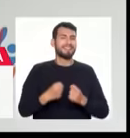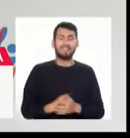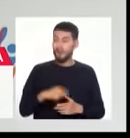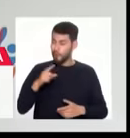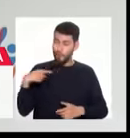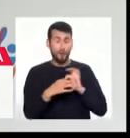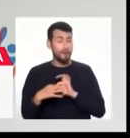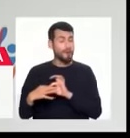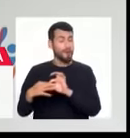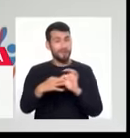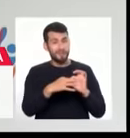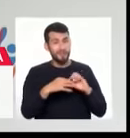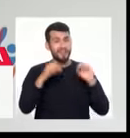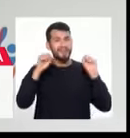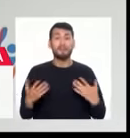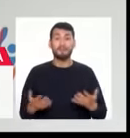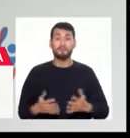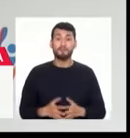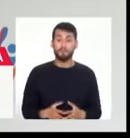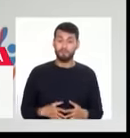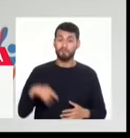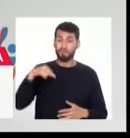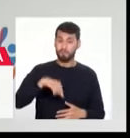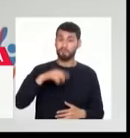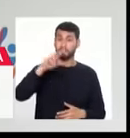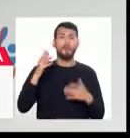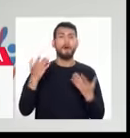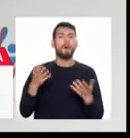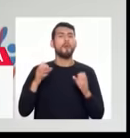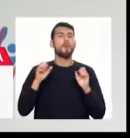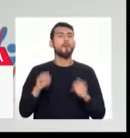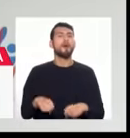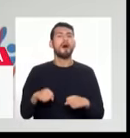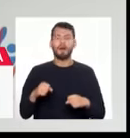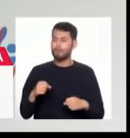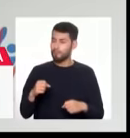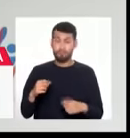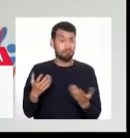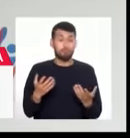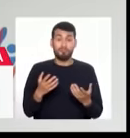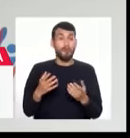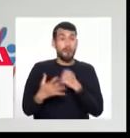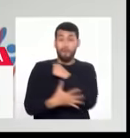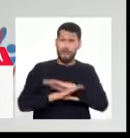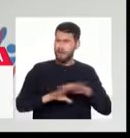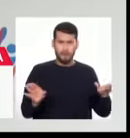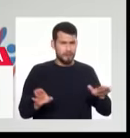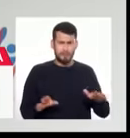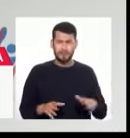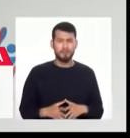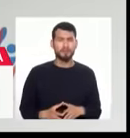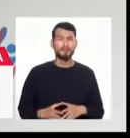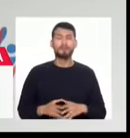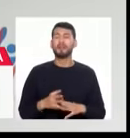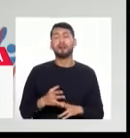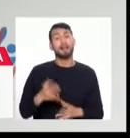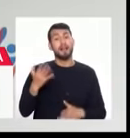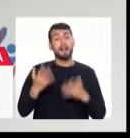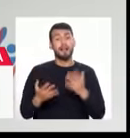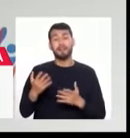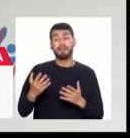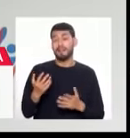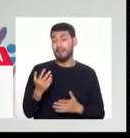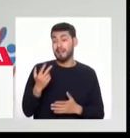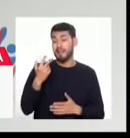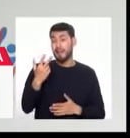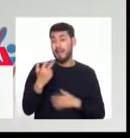ponerse brillos y satenes de día siendo presidenta de un país pobre como este? De verdad, me